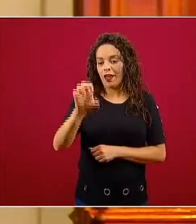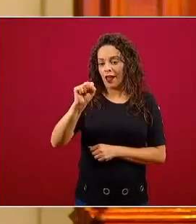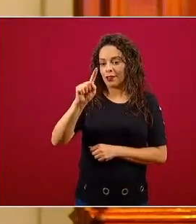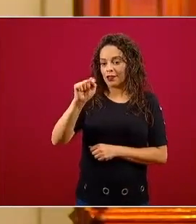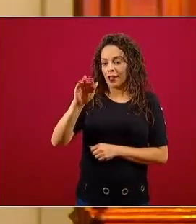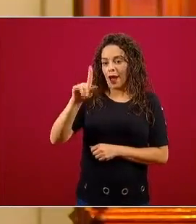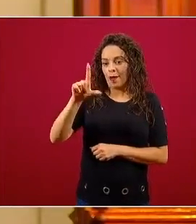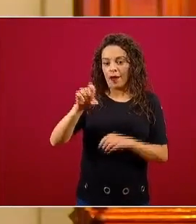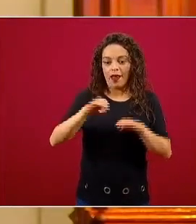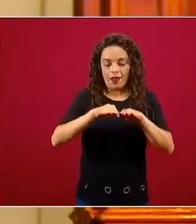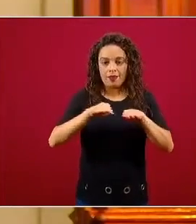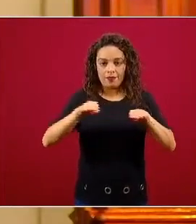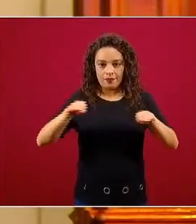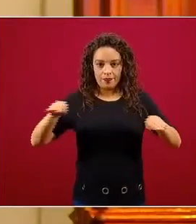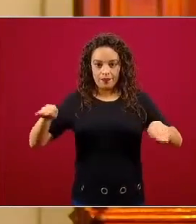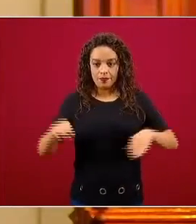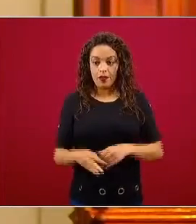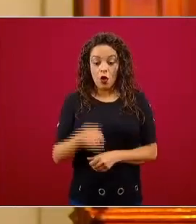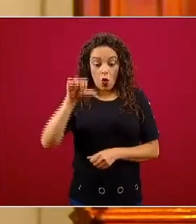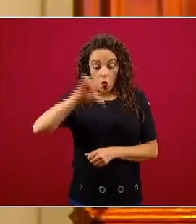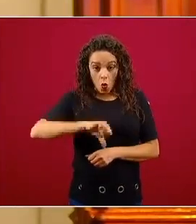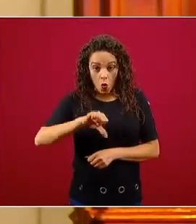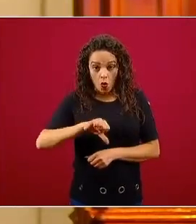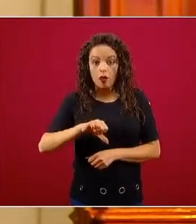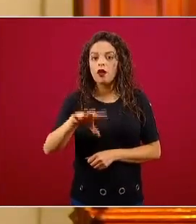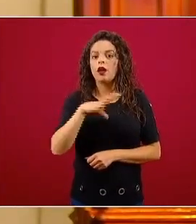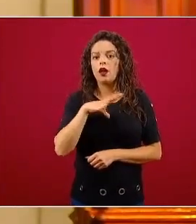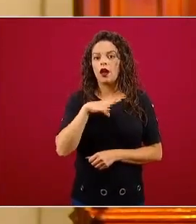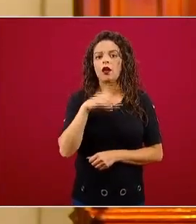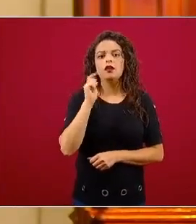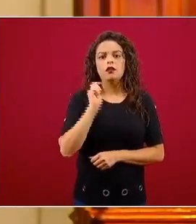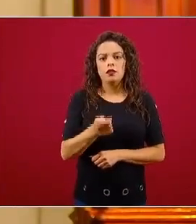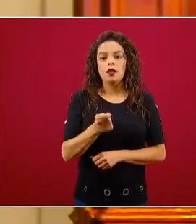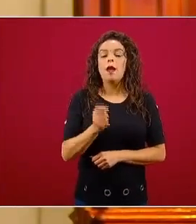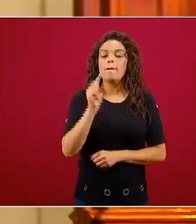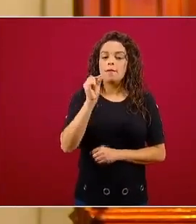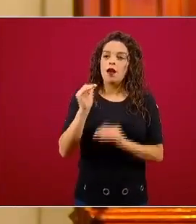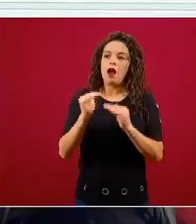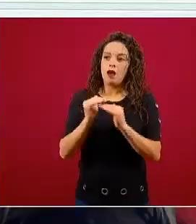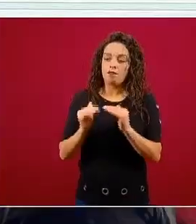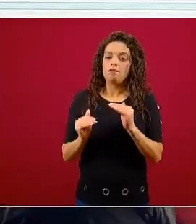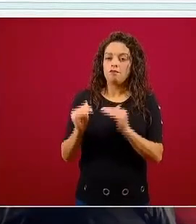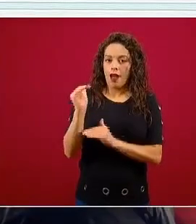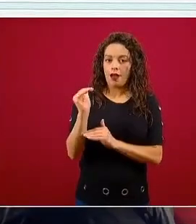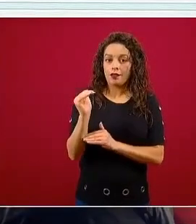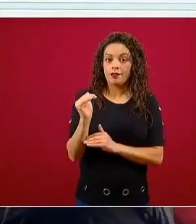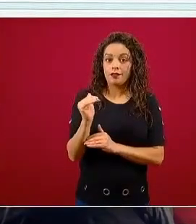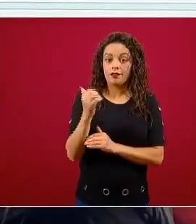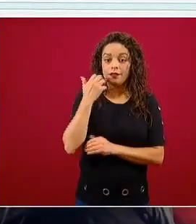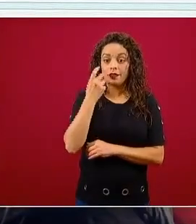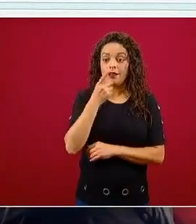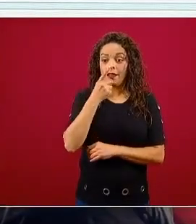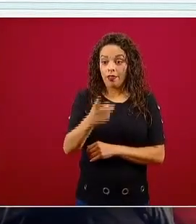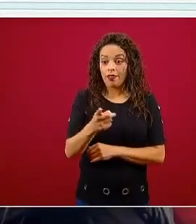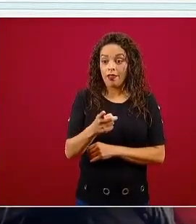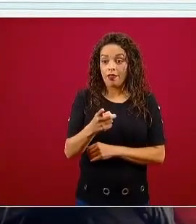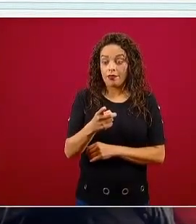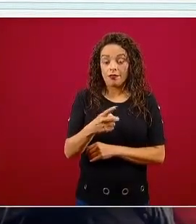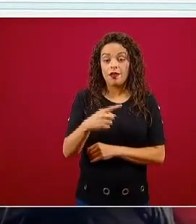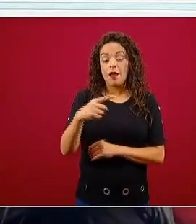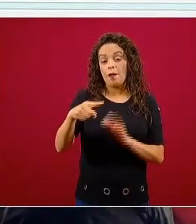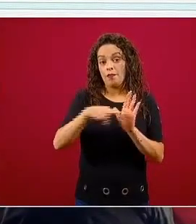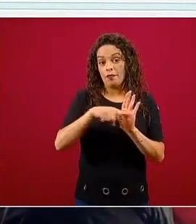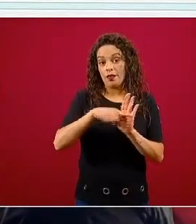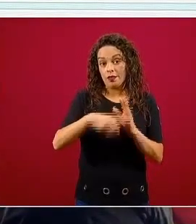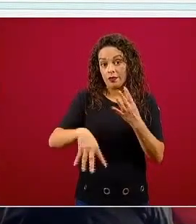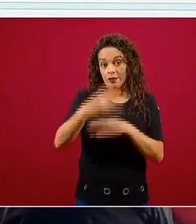Hoy estamos iniciando todavía con una tendencia de mayor descendencia, es decir, de menos 14%.